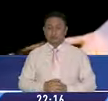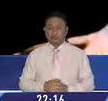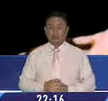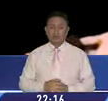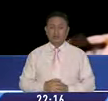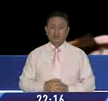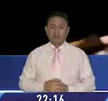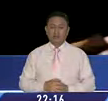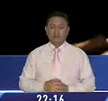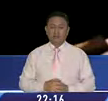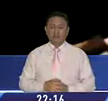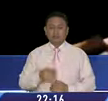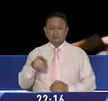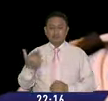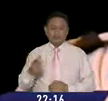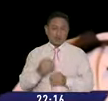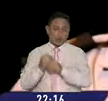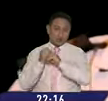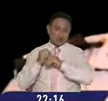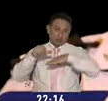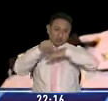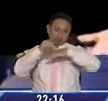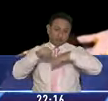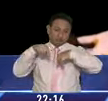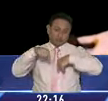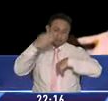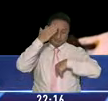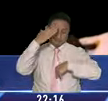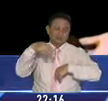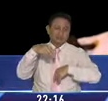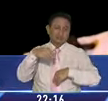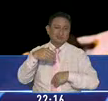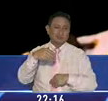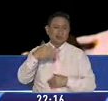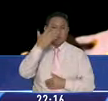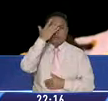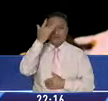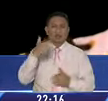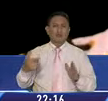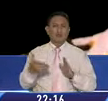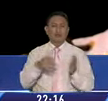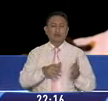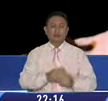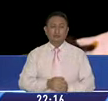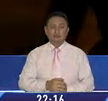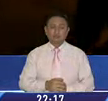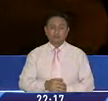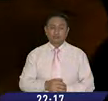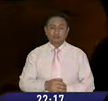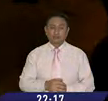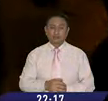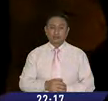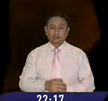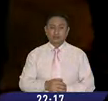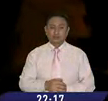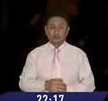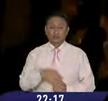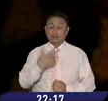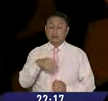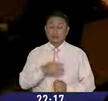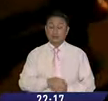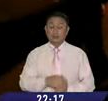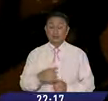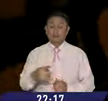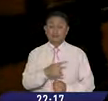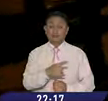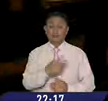Para hacer la necropsia de ley correspondiente y determinar las razones reales o las causas reales del fallecimiento de la persona. El daño colateral a este hecho